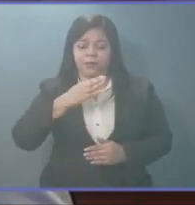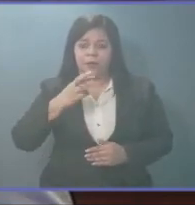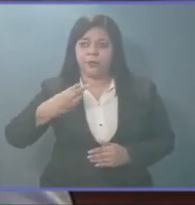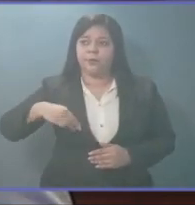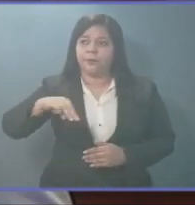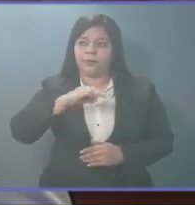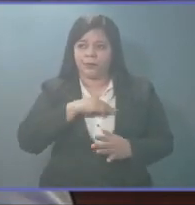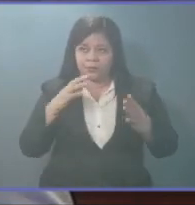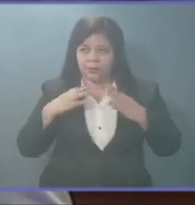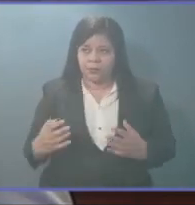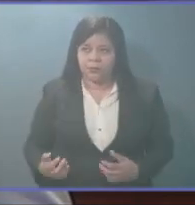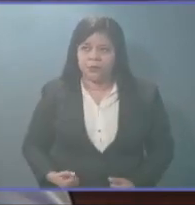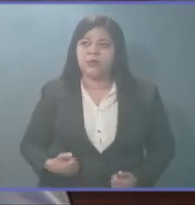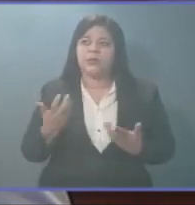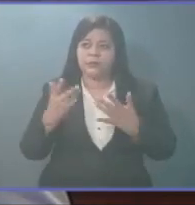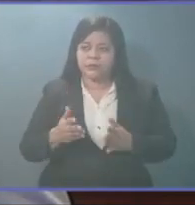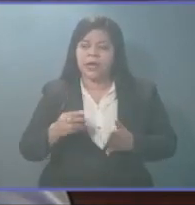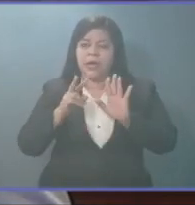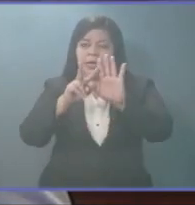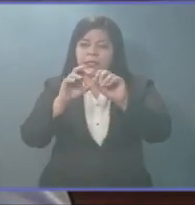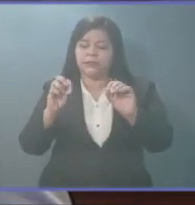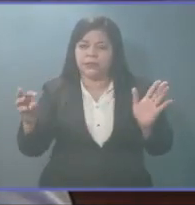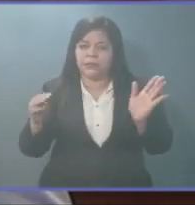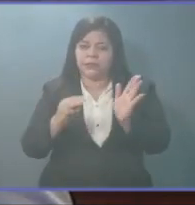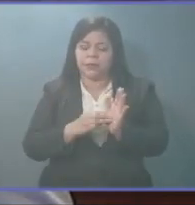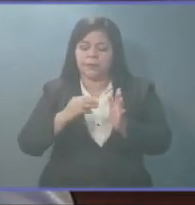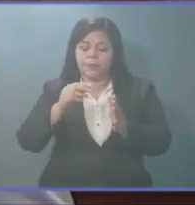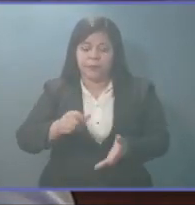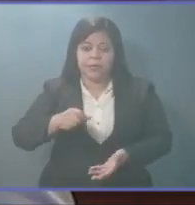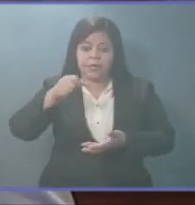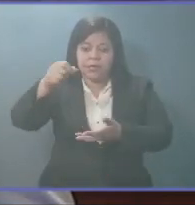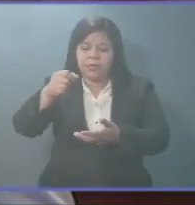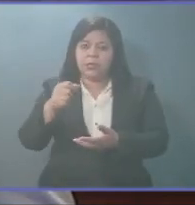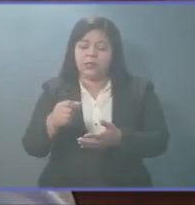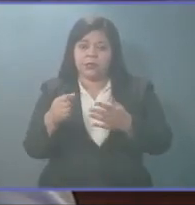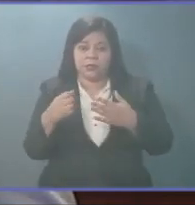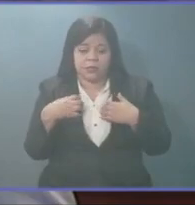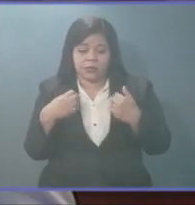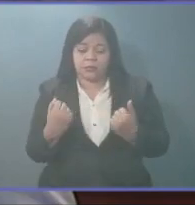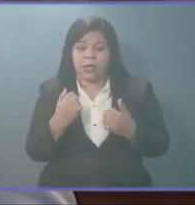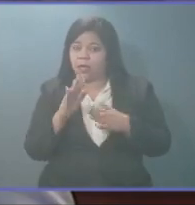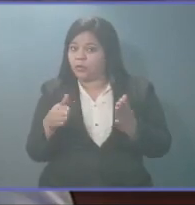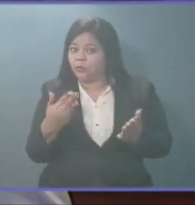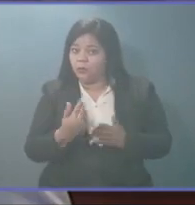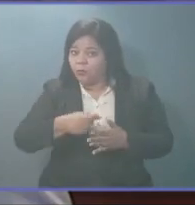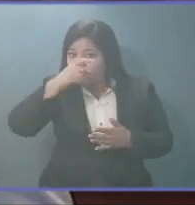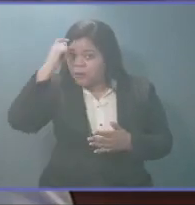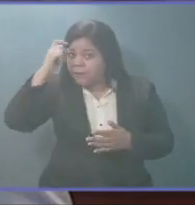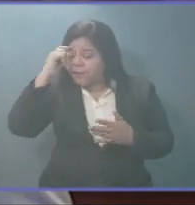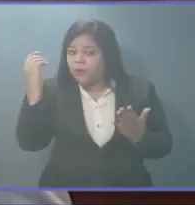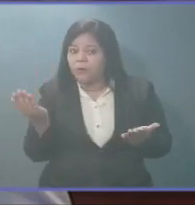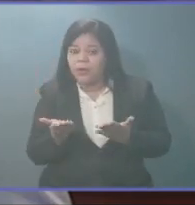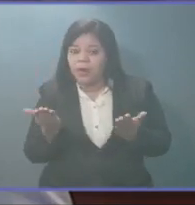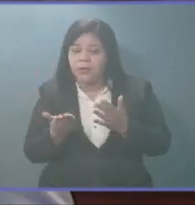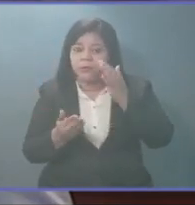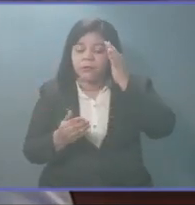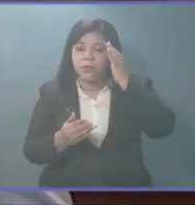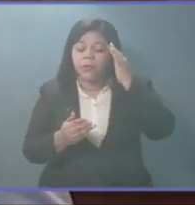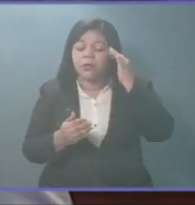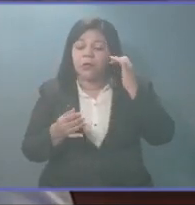como Ministerio de Gobernación, hemos entregado 70.000 canastas solidarias, lo que confirma que el trabajo articulado que se ha realizado con